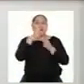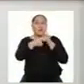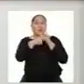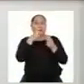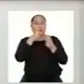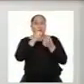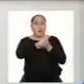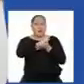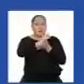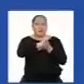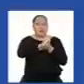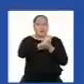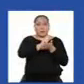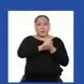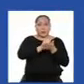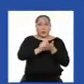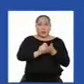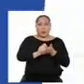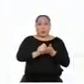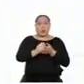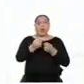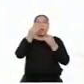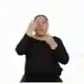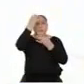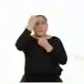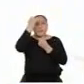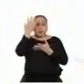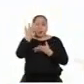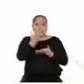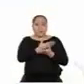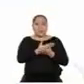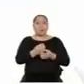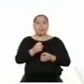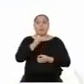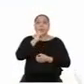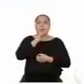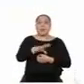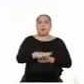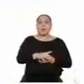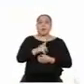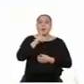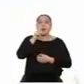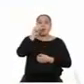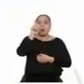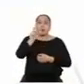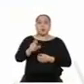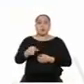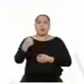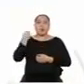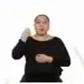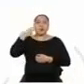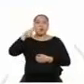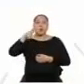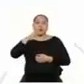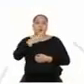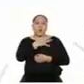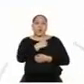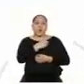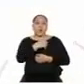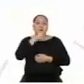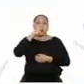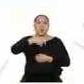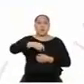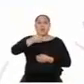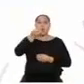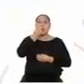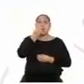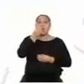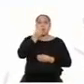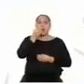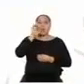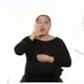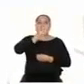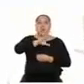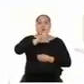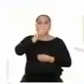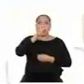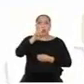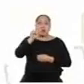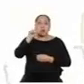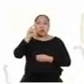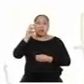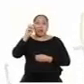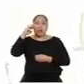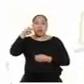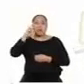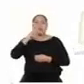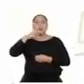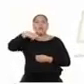problema y anotar los datos que conocemos Como mencionamos, alguien de 12 años necesita consumir diariamente 52 gramos